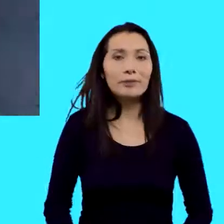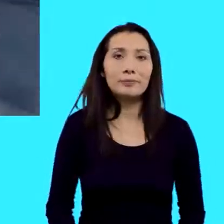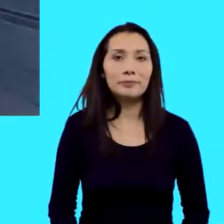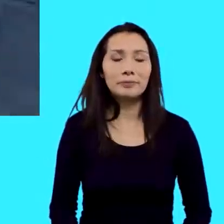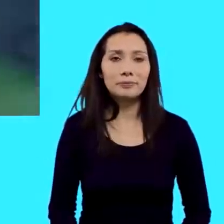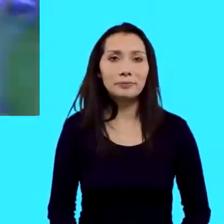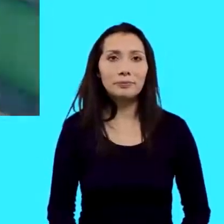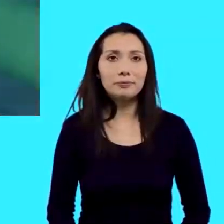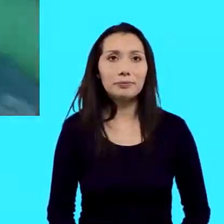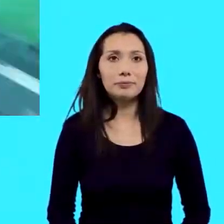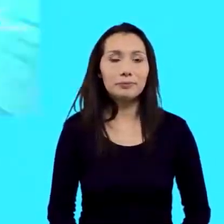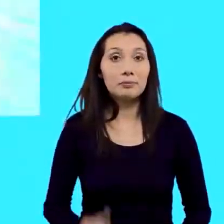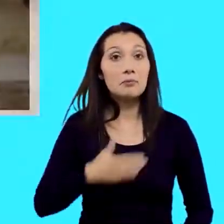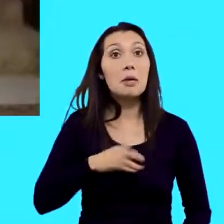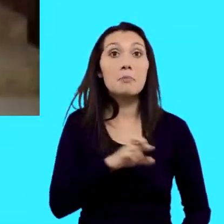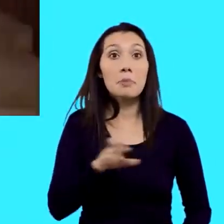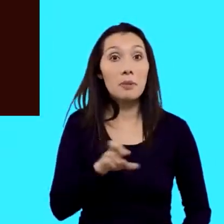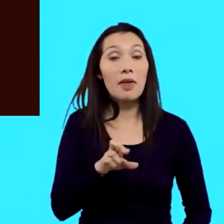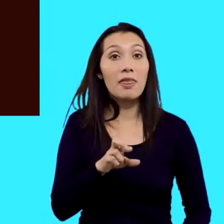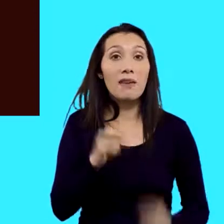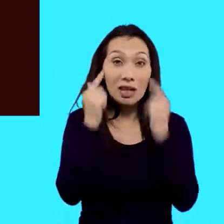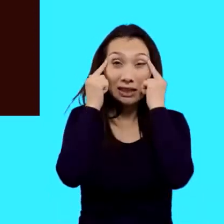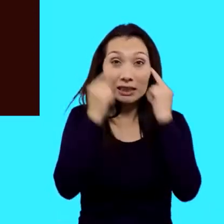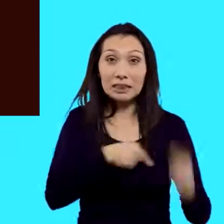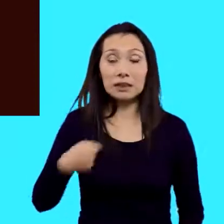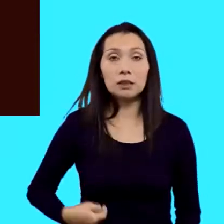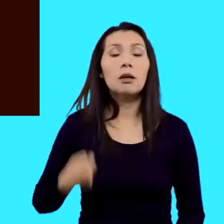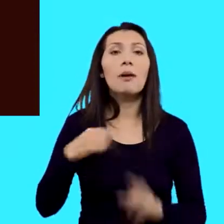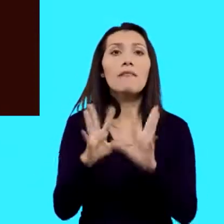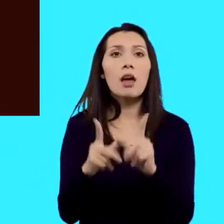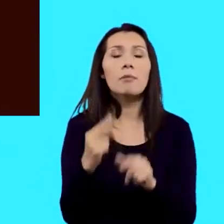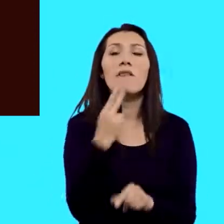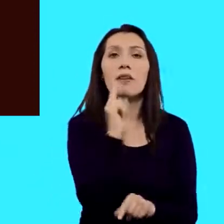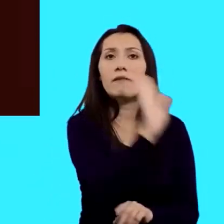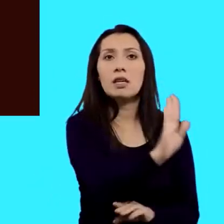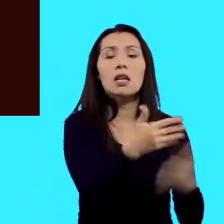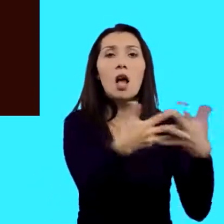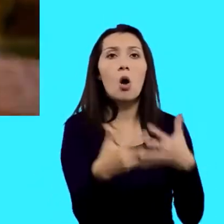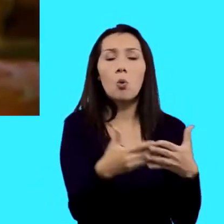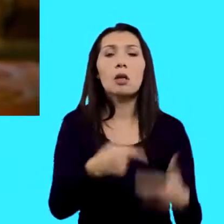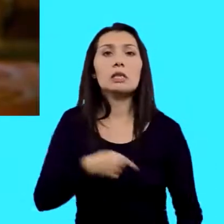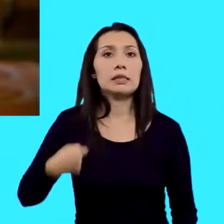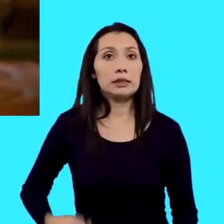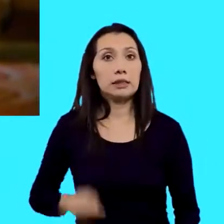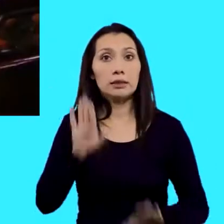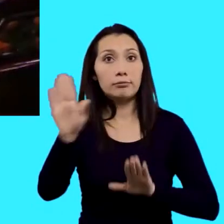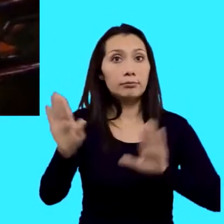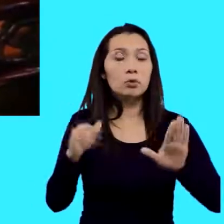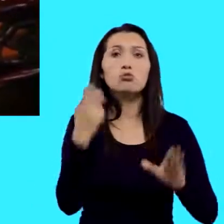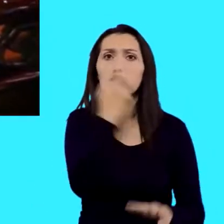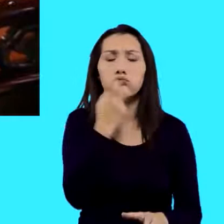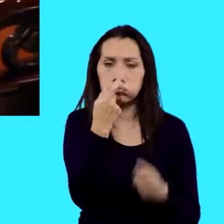Vamos donde vive Kayla. Soy chino y tengo familia en Estados Unidos y en China. Por eso